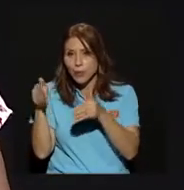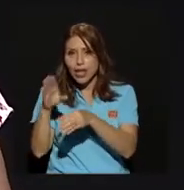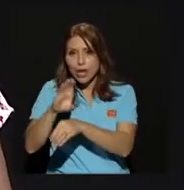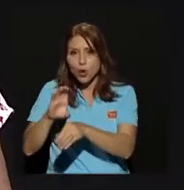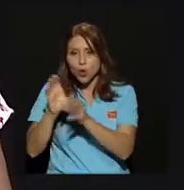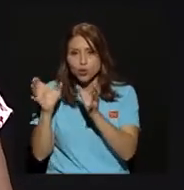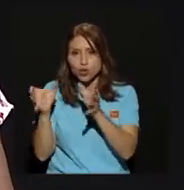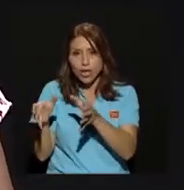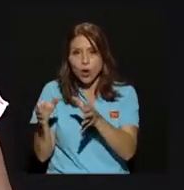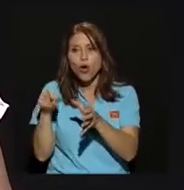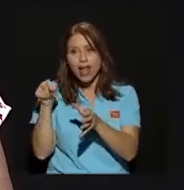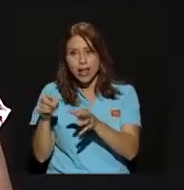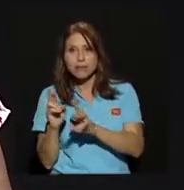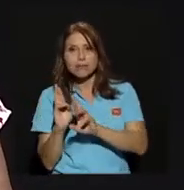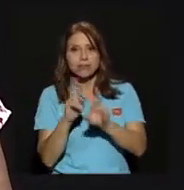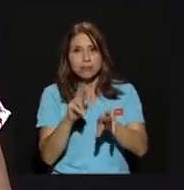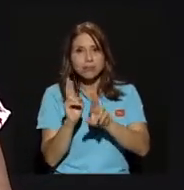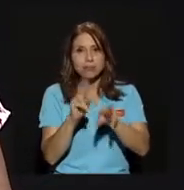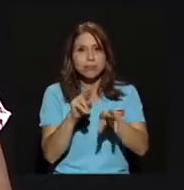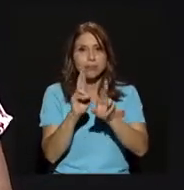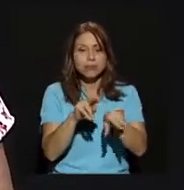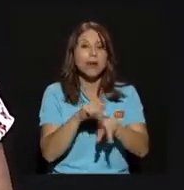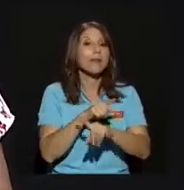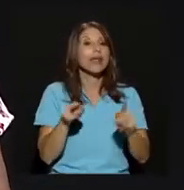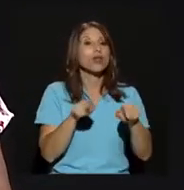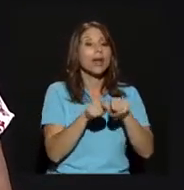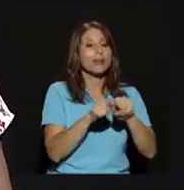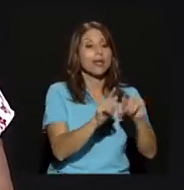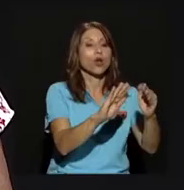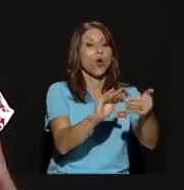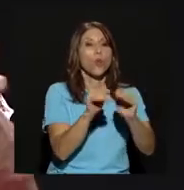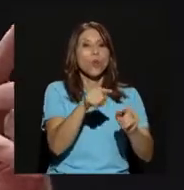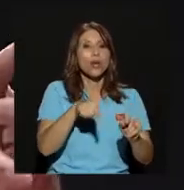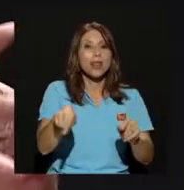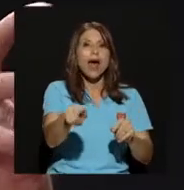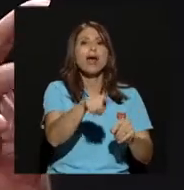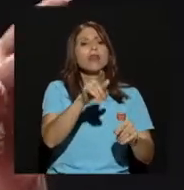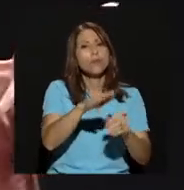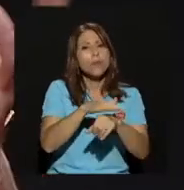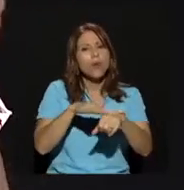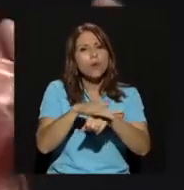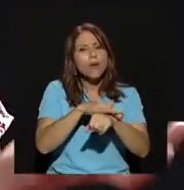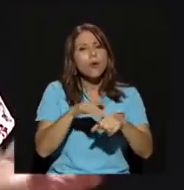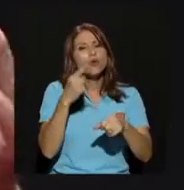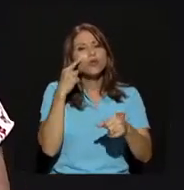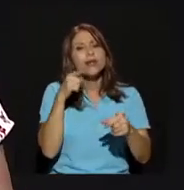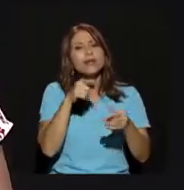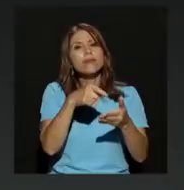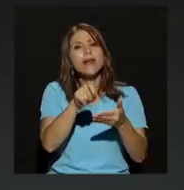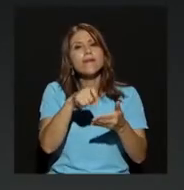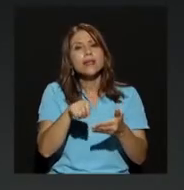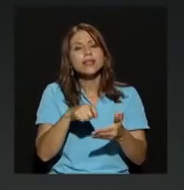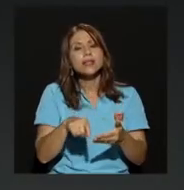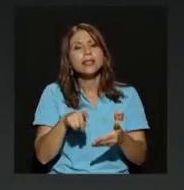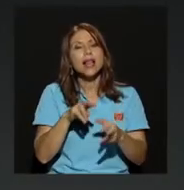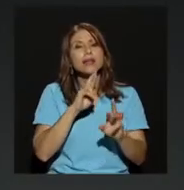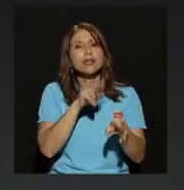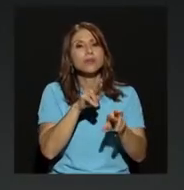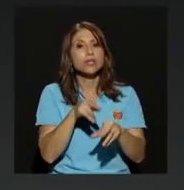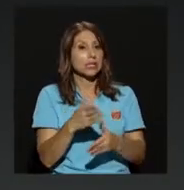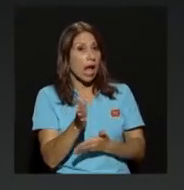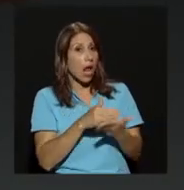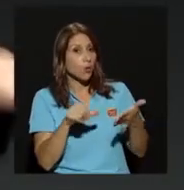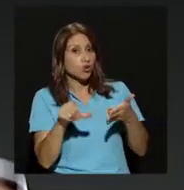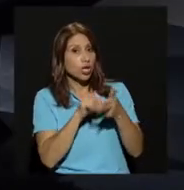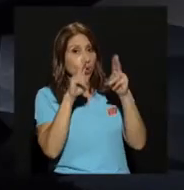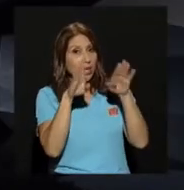de parte del Consejo, pero también de parte de la comunidad, que por favor revise las respuestas. ¿Hay un sitio electrónico donde hay material de ese